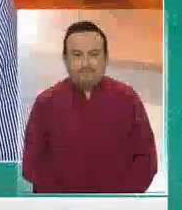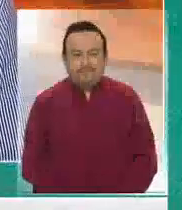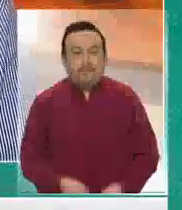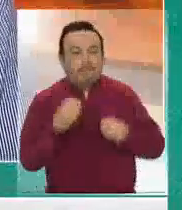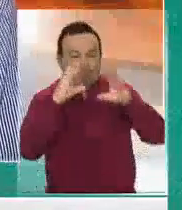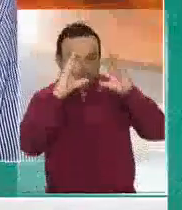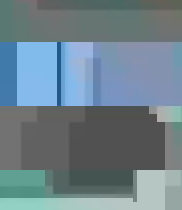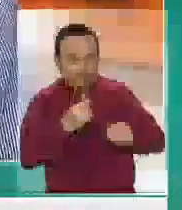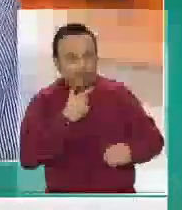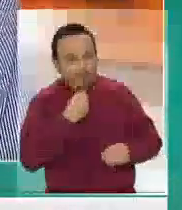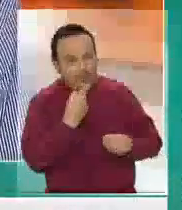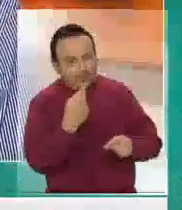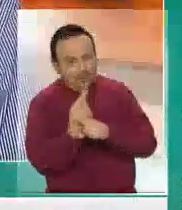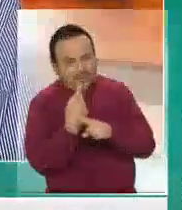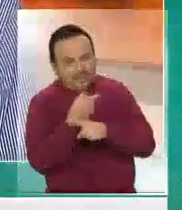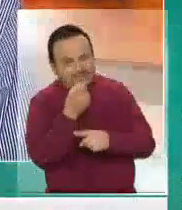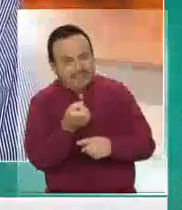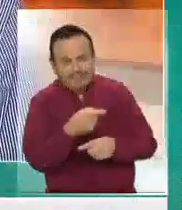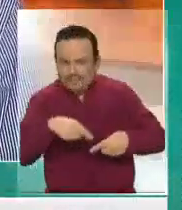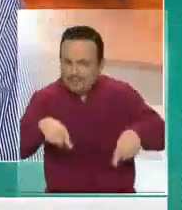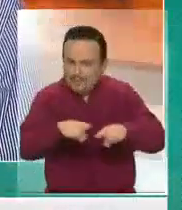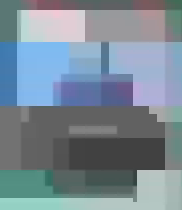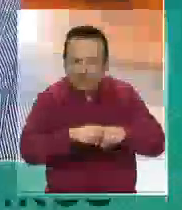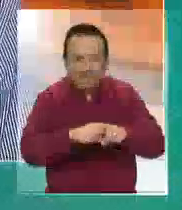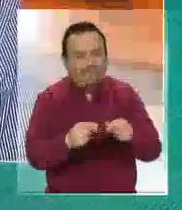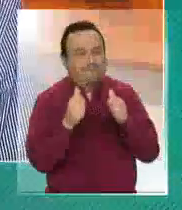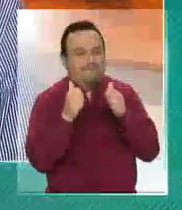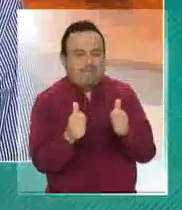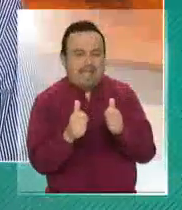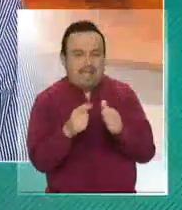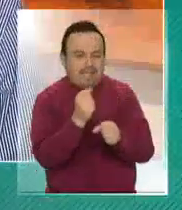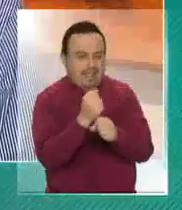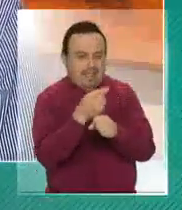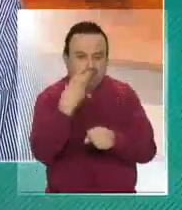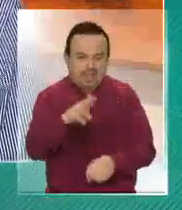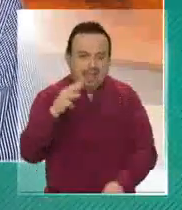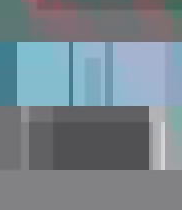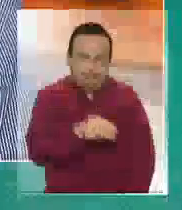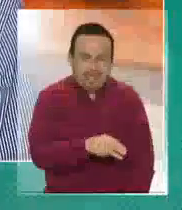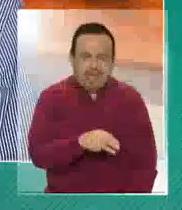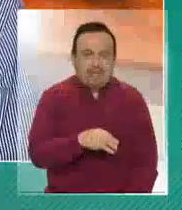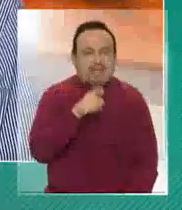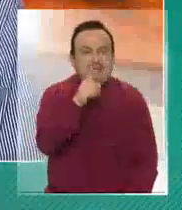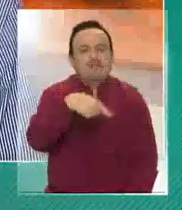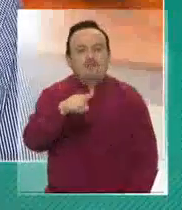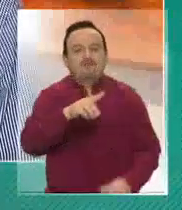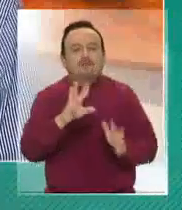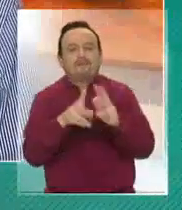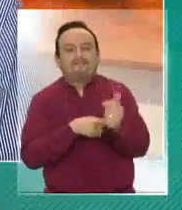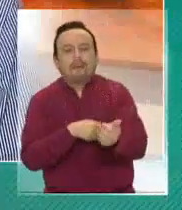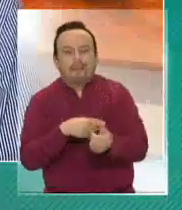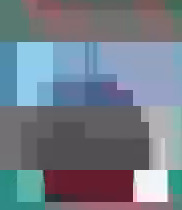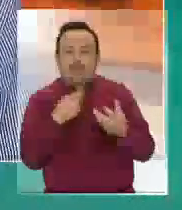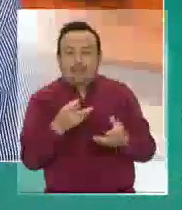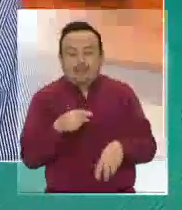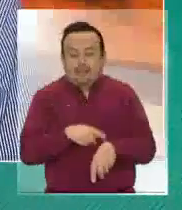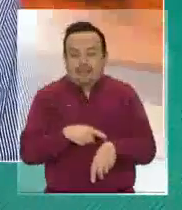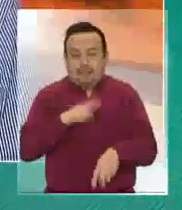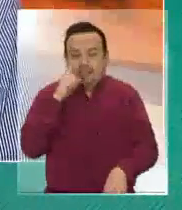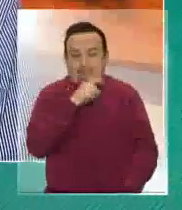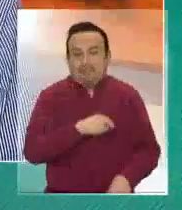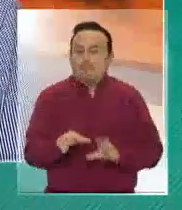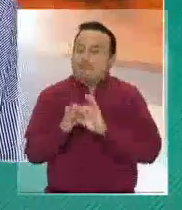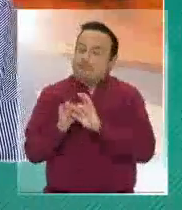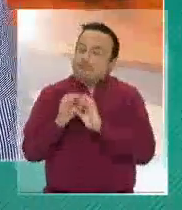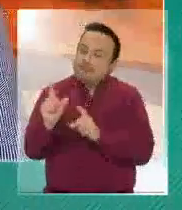Buenas noches, mucho gusto haber conversado con usted y que estén todos muy bien, todos los trabajadores del canal, sus familias en estos momentos tan difíciles. Muchas